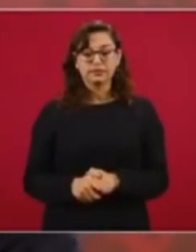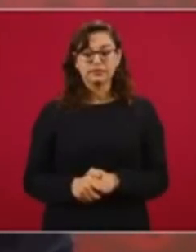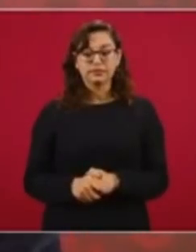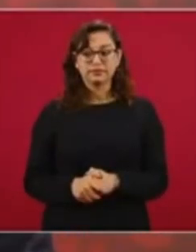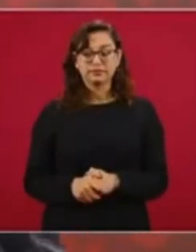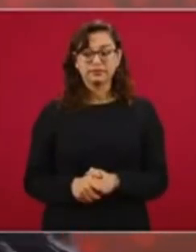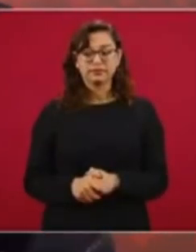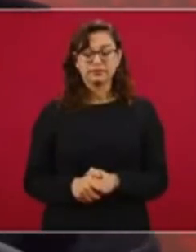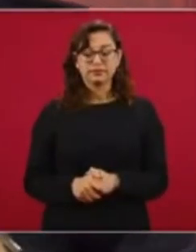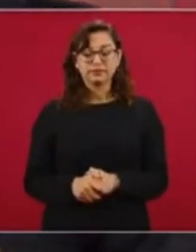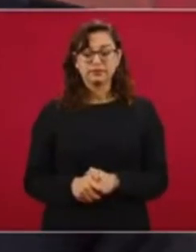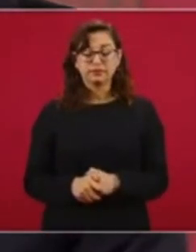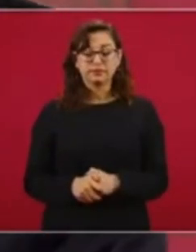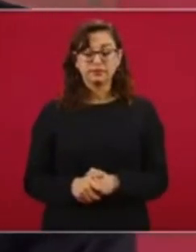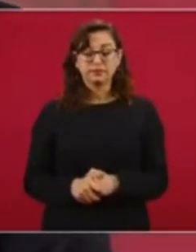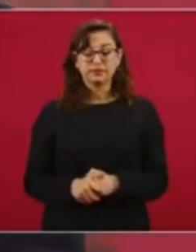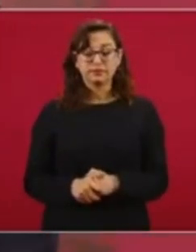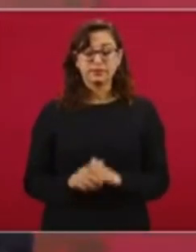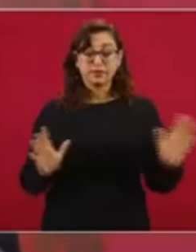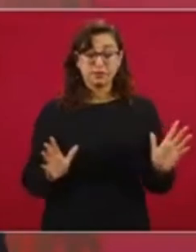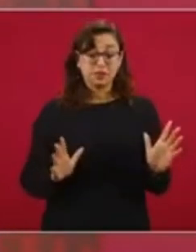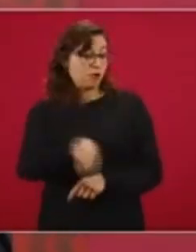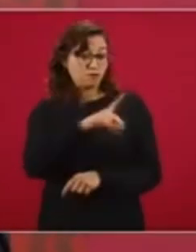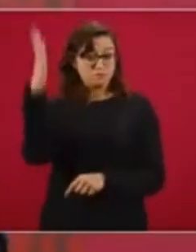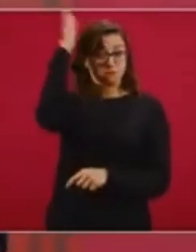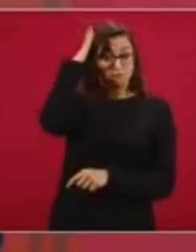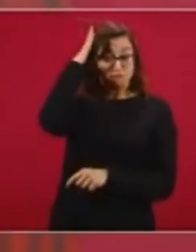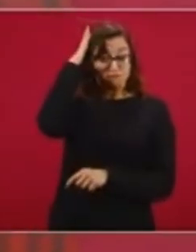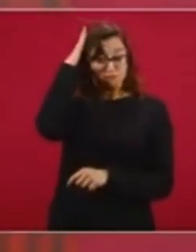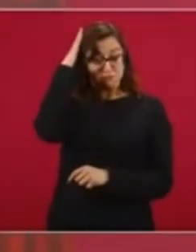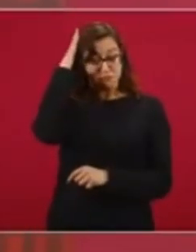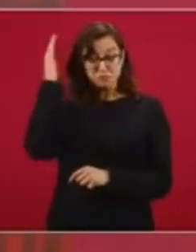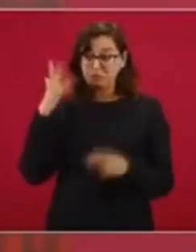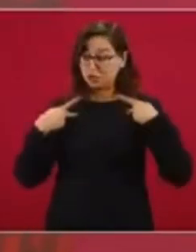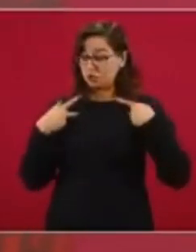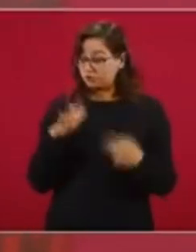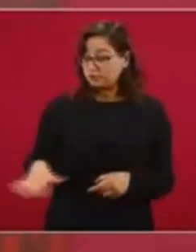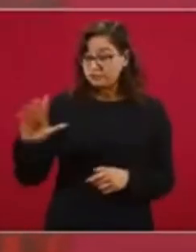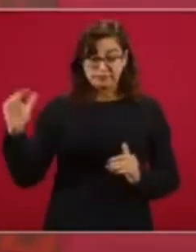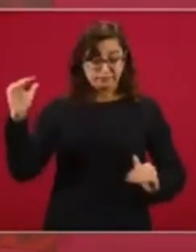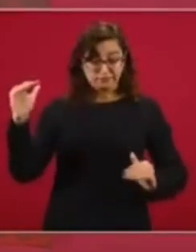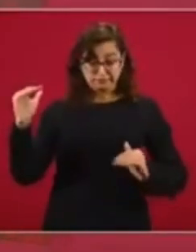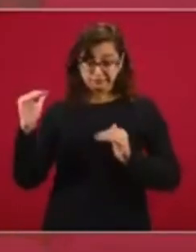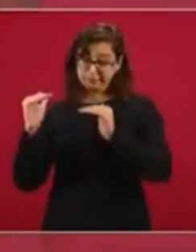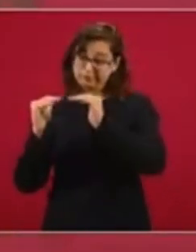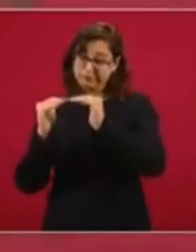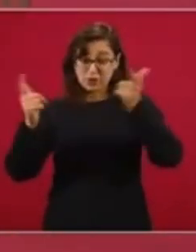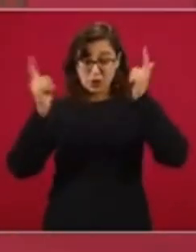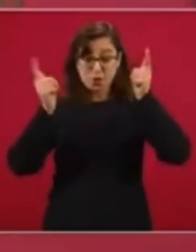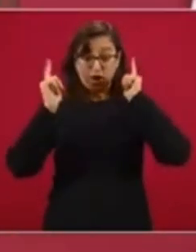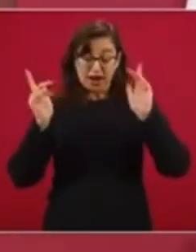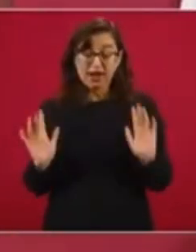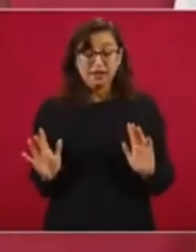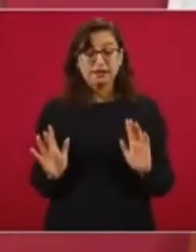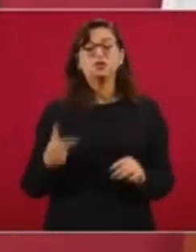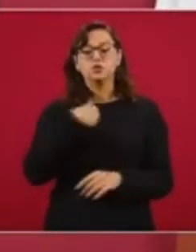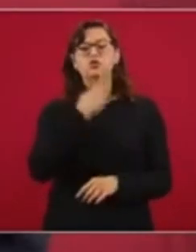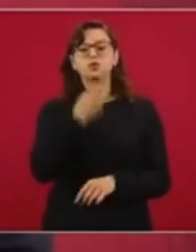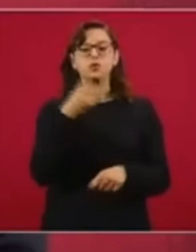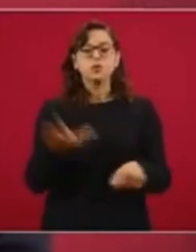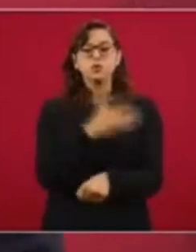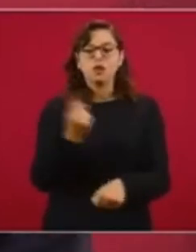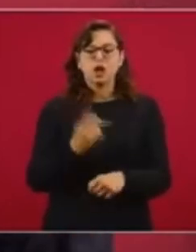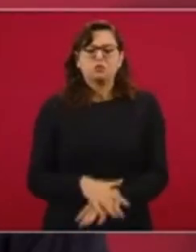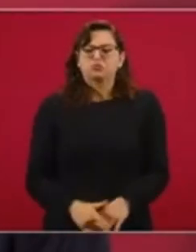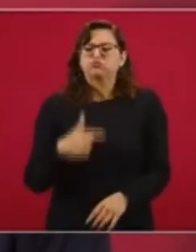los dirigentes estén a la altura del pueblo. Eso sería mejor. Pero también, ¿por qué lo digo? Para que no estén pensando de que